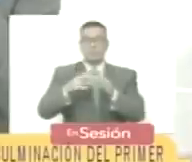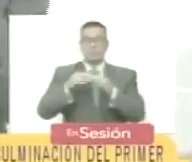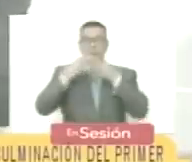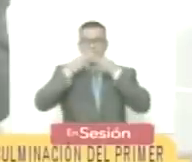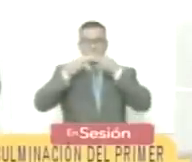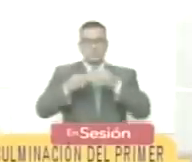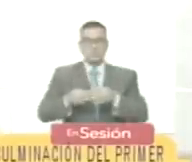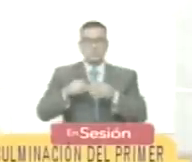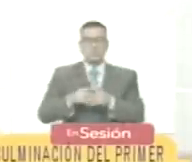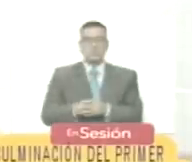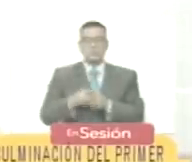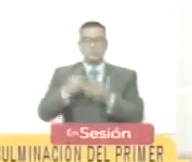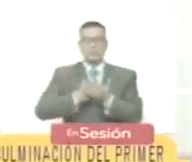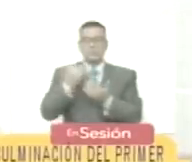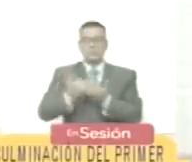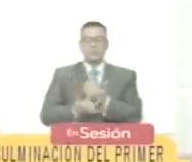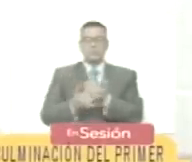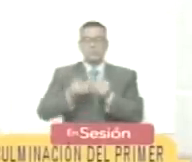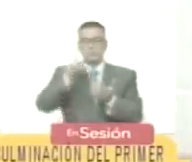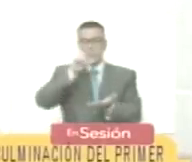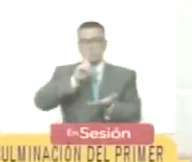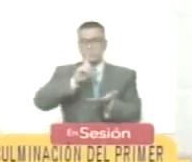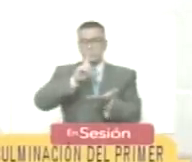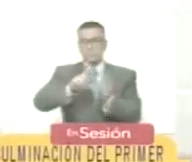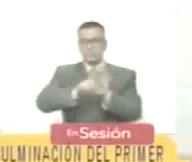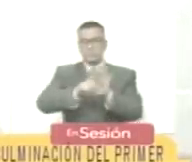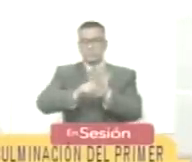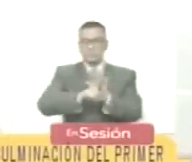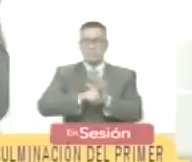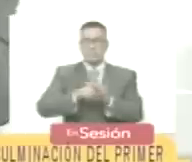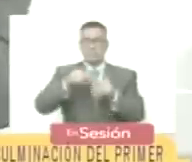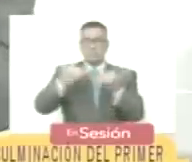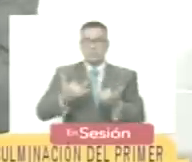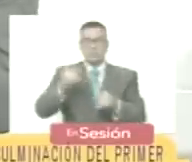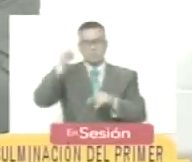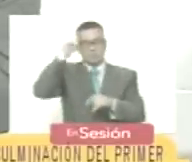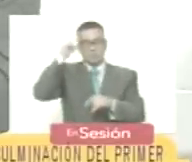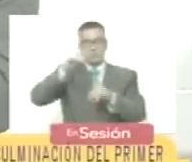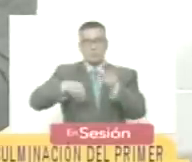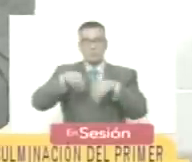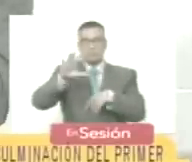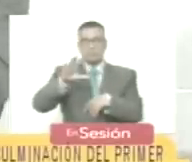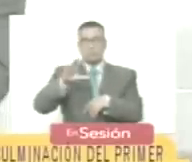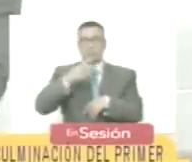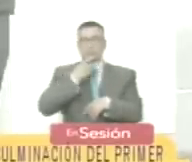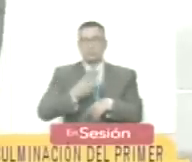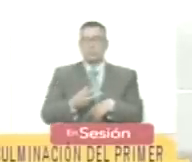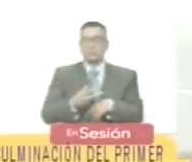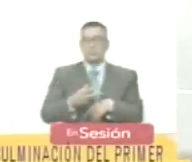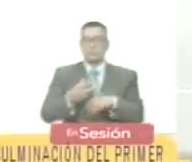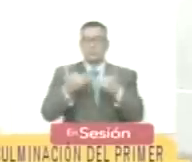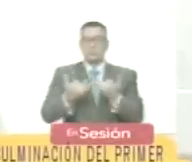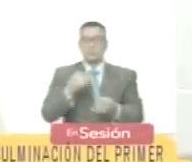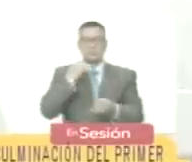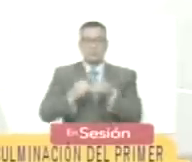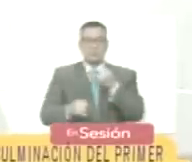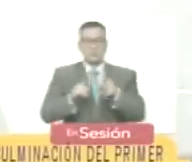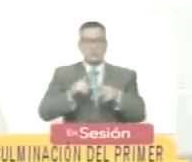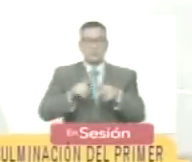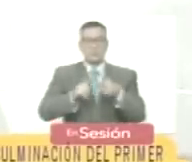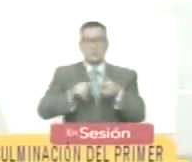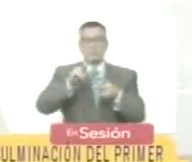seguridad el plan legislativo a la fecha 15 de diciembre, cuando culmine el